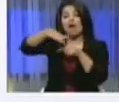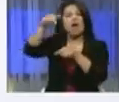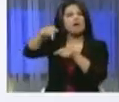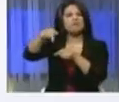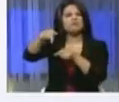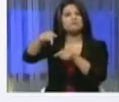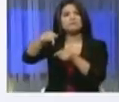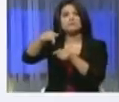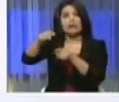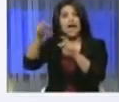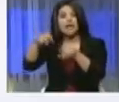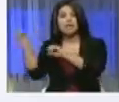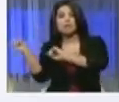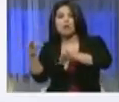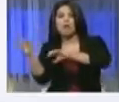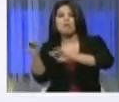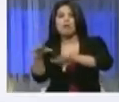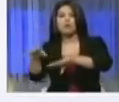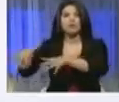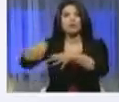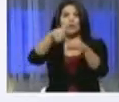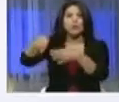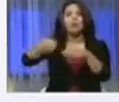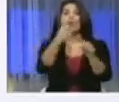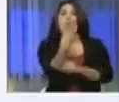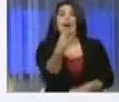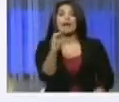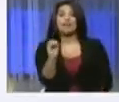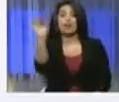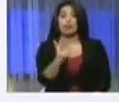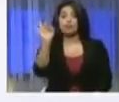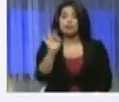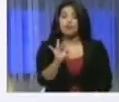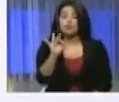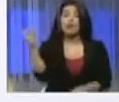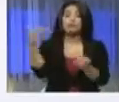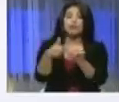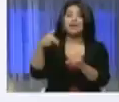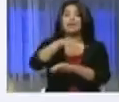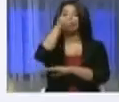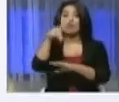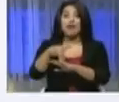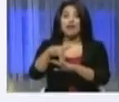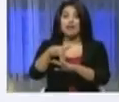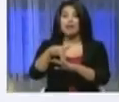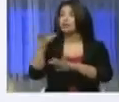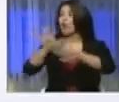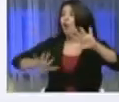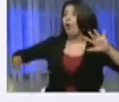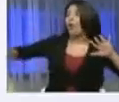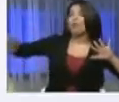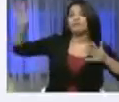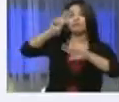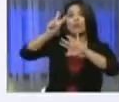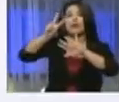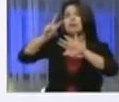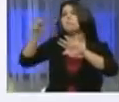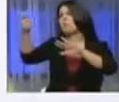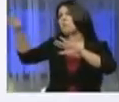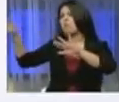el 40% del consumo nacional de gasolina.